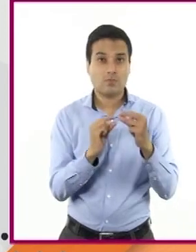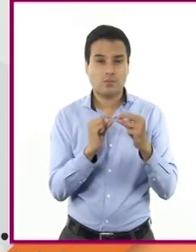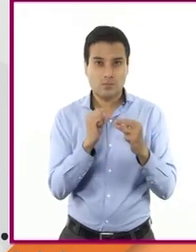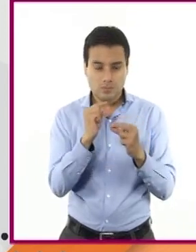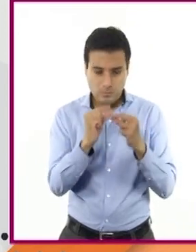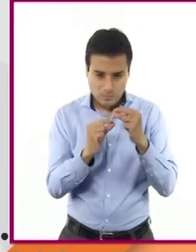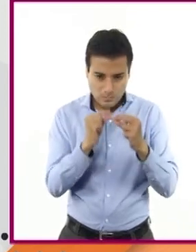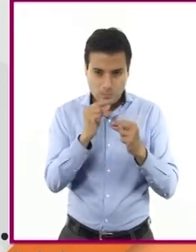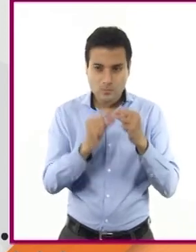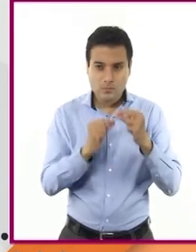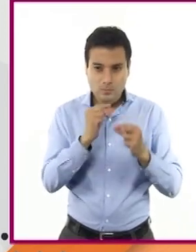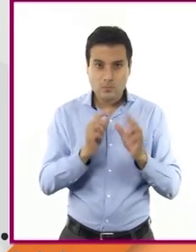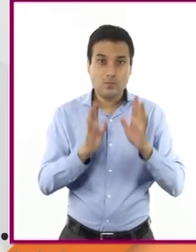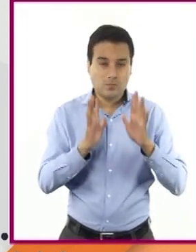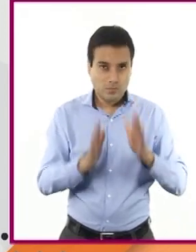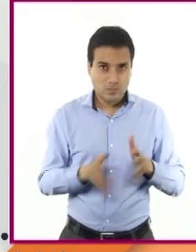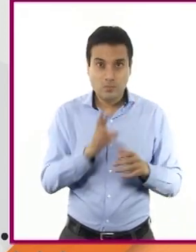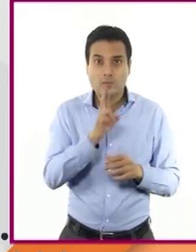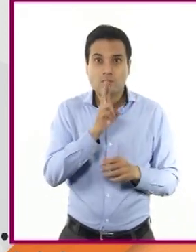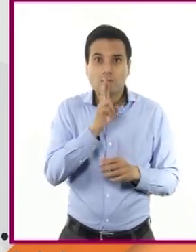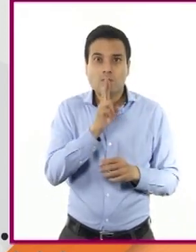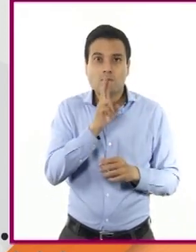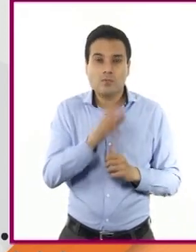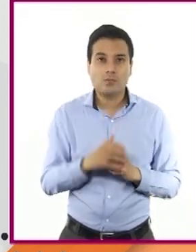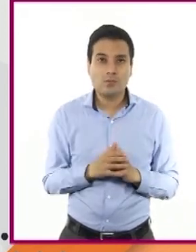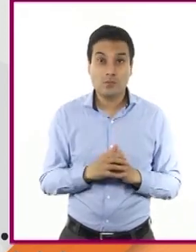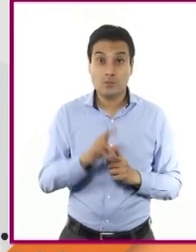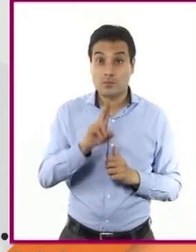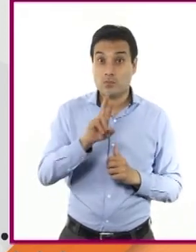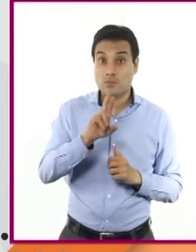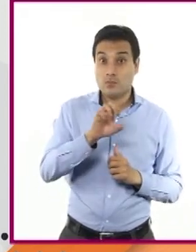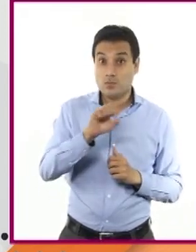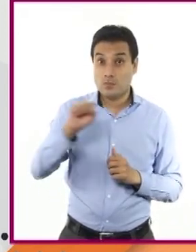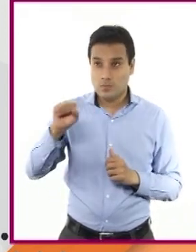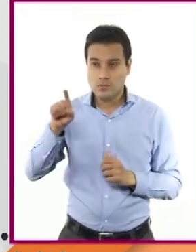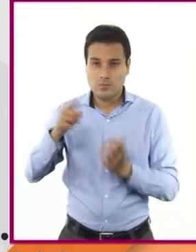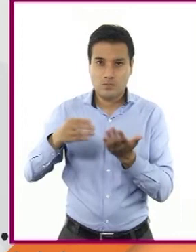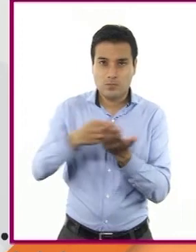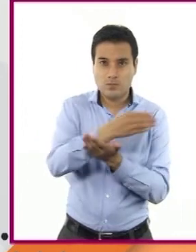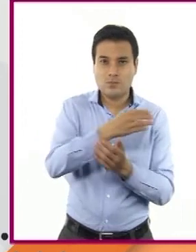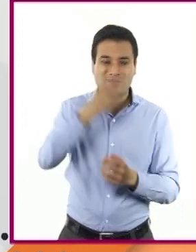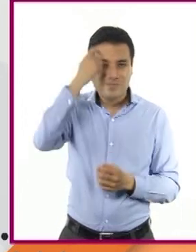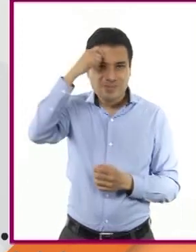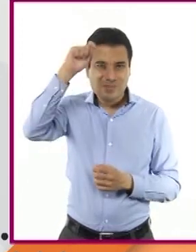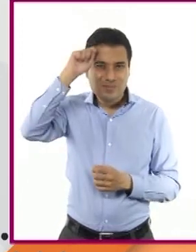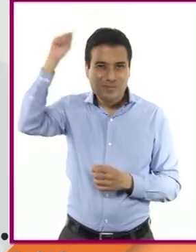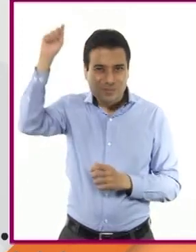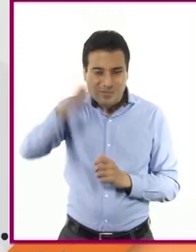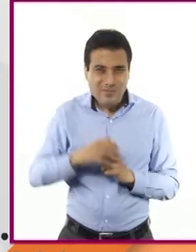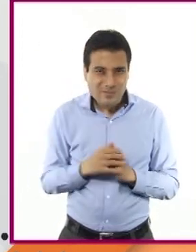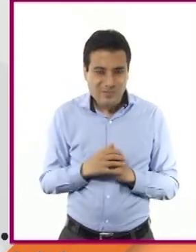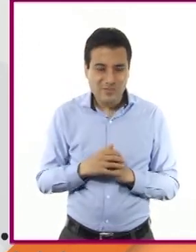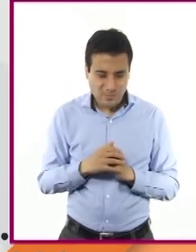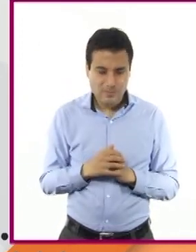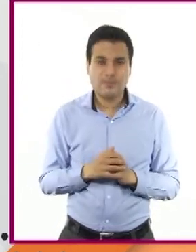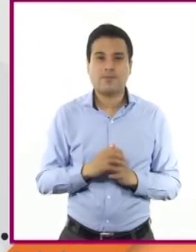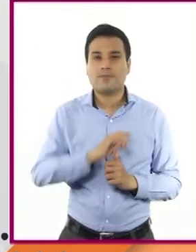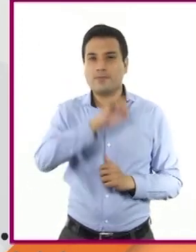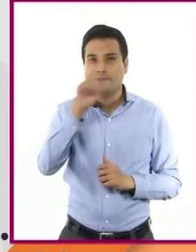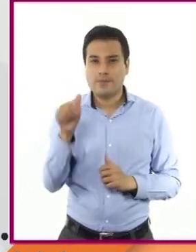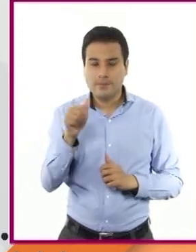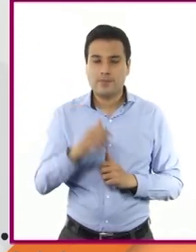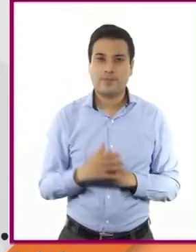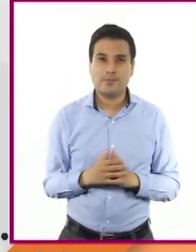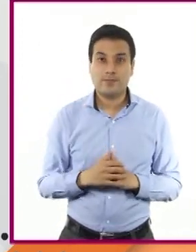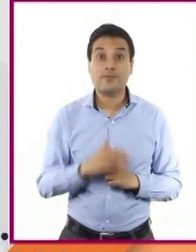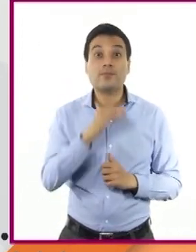fueron ganando terreno, hasta que las tropas soviéticas ocuparon la ciudad de Berlín y después, ante las tropas occidentales, los